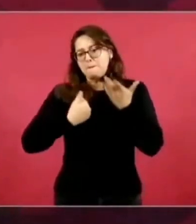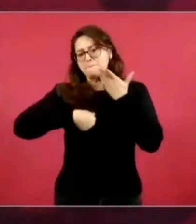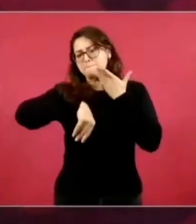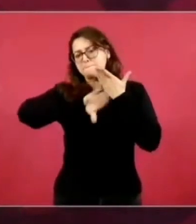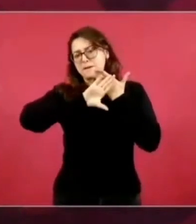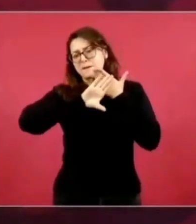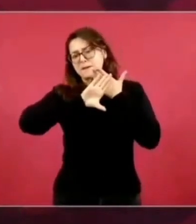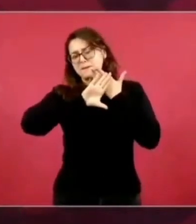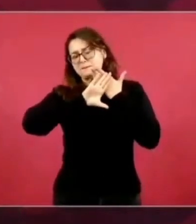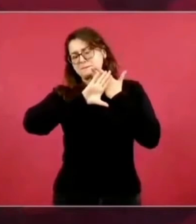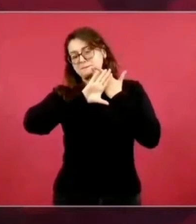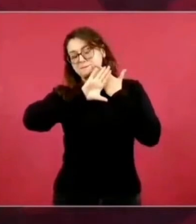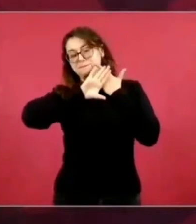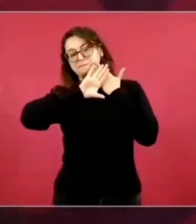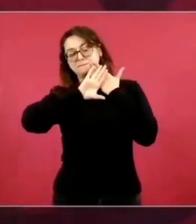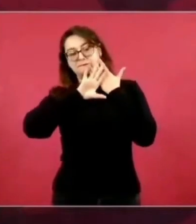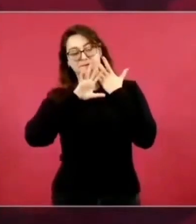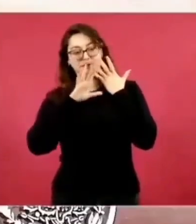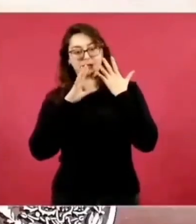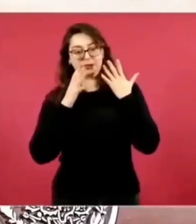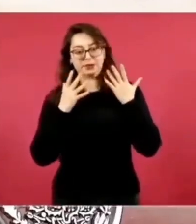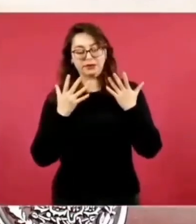Y